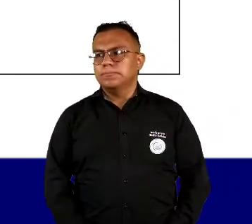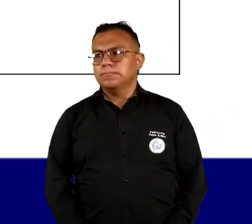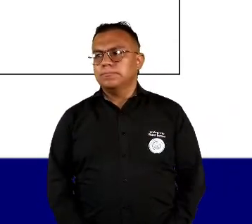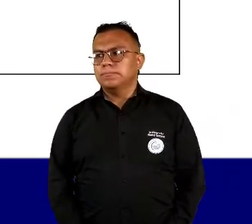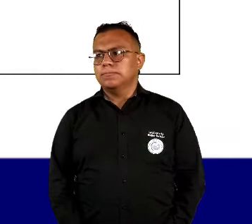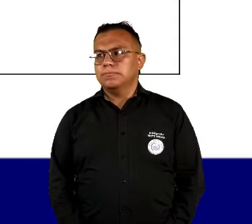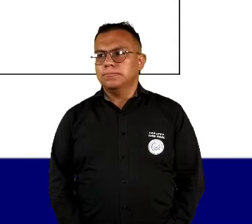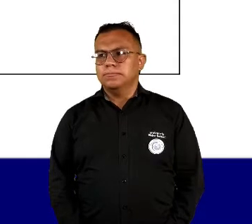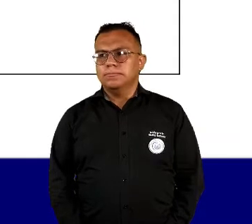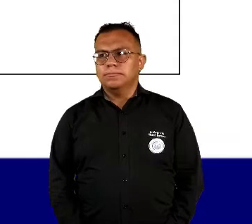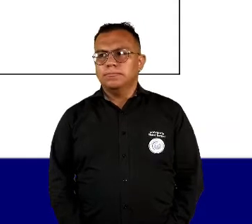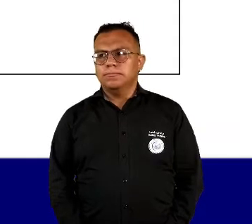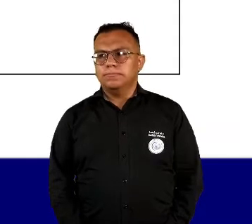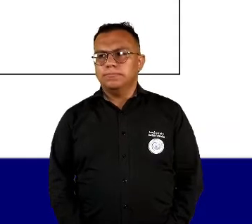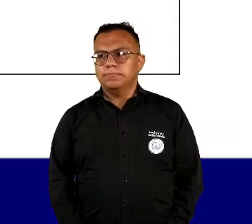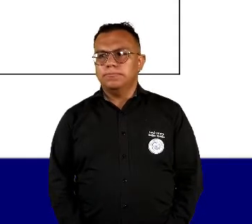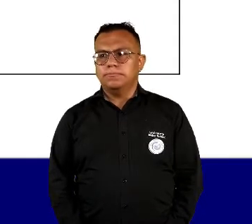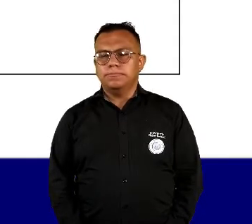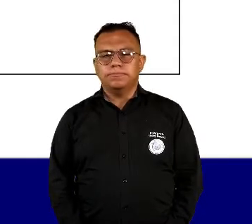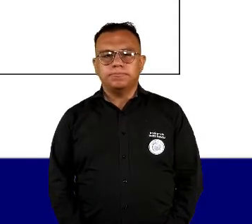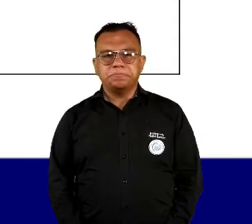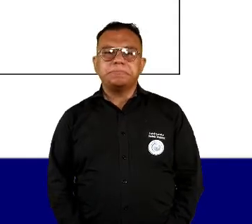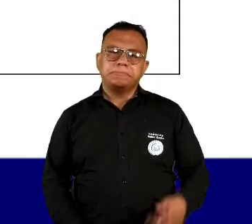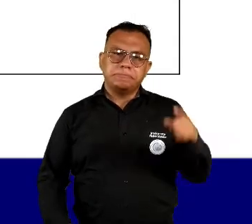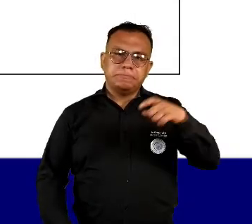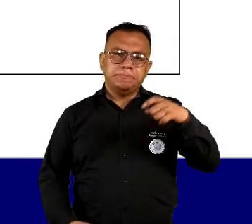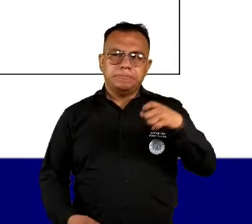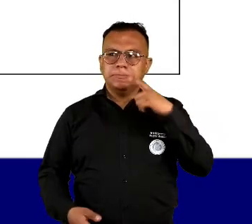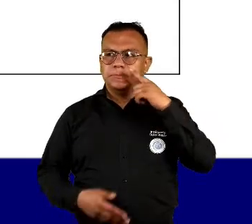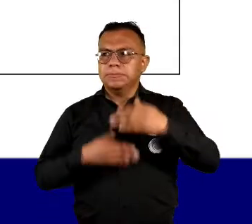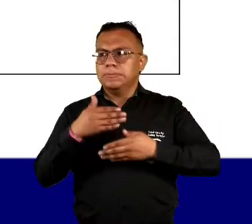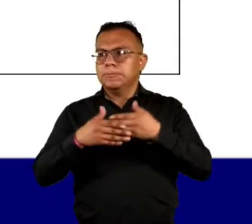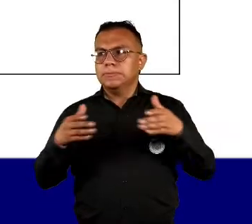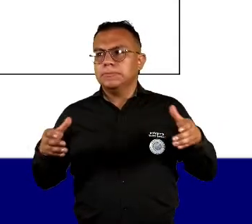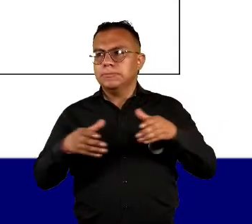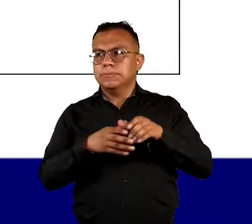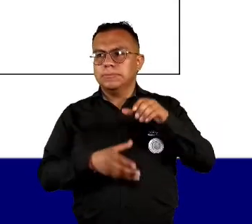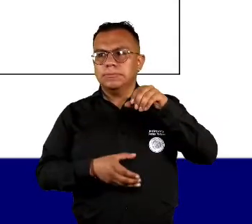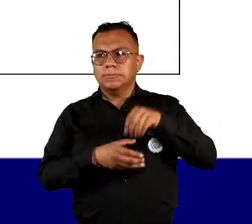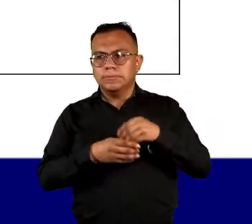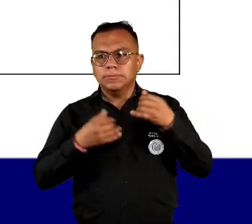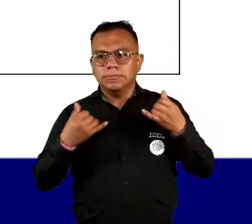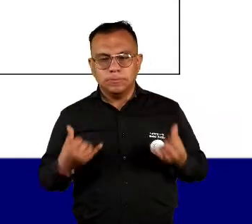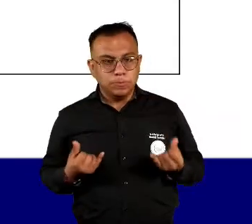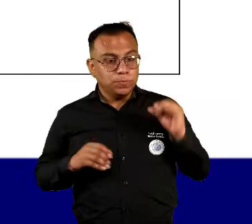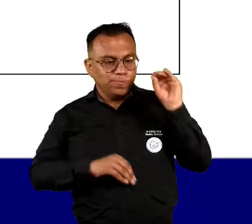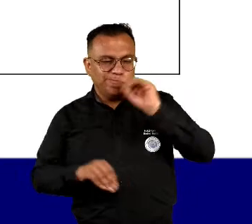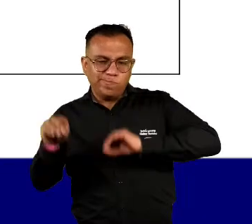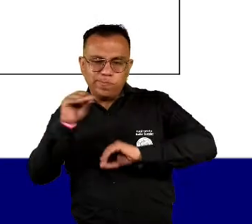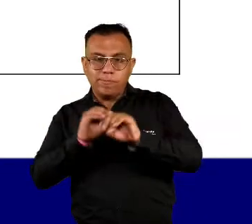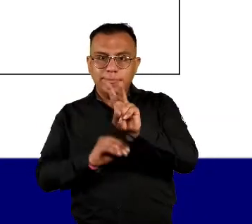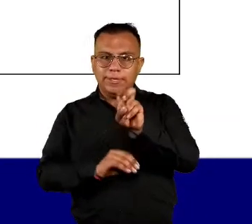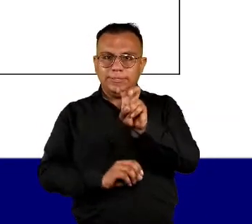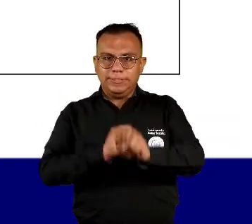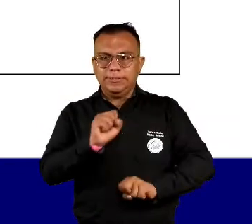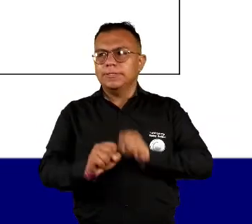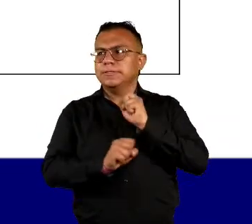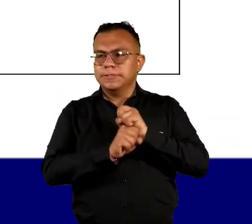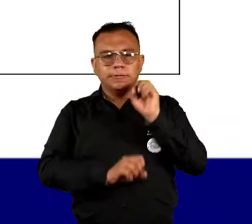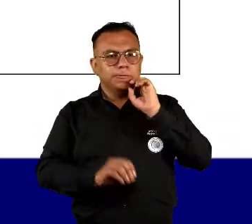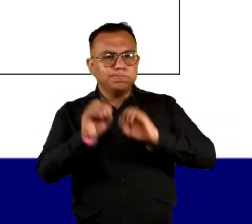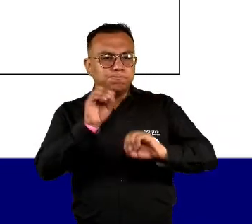empezamos a necesitar financiamos entonces empezamos a hacer hace 7 años iros